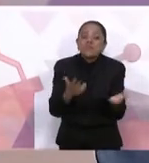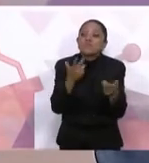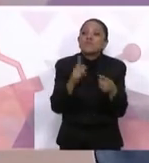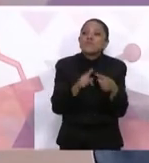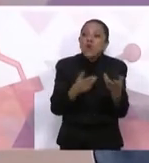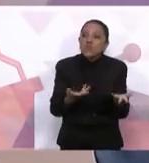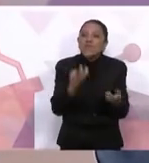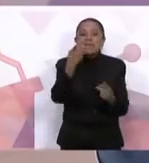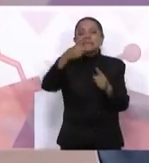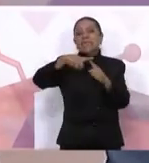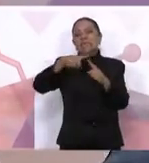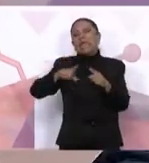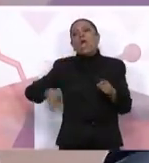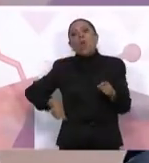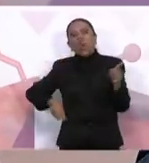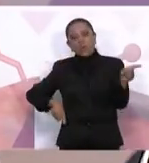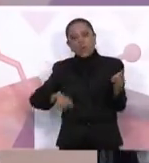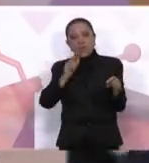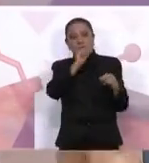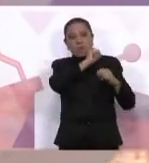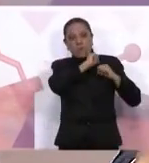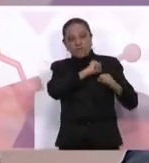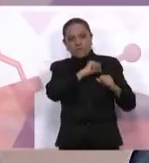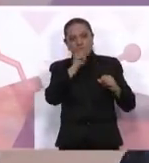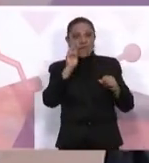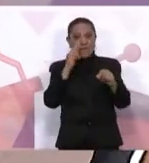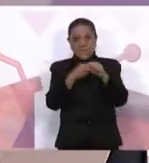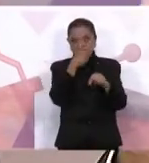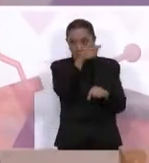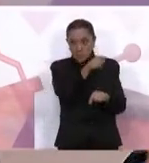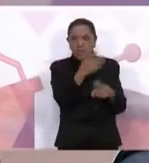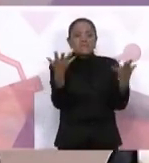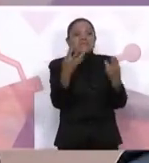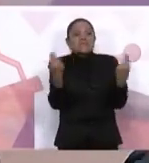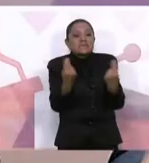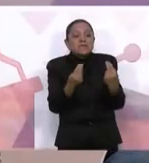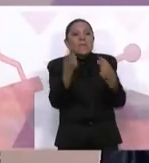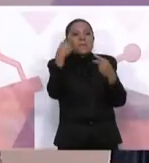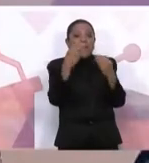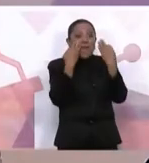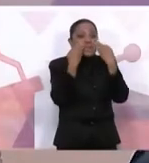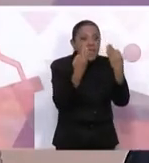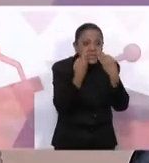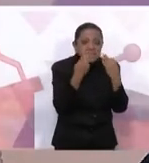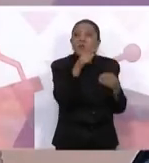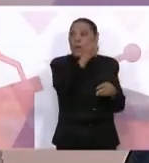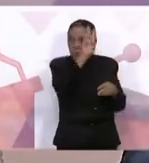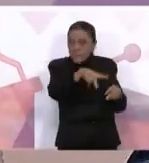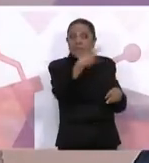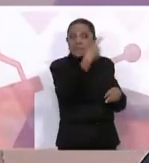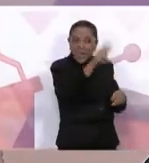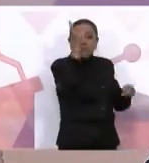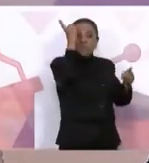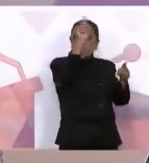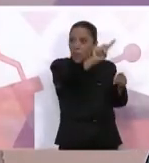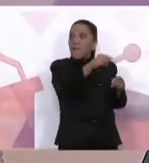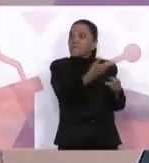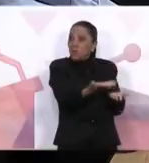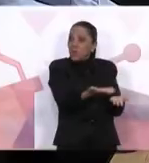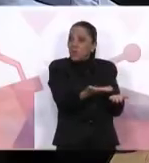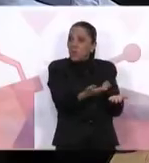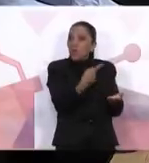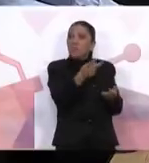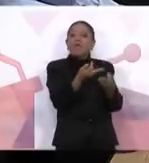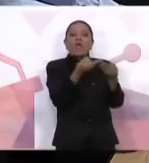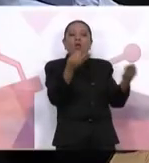hacer lo necesario para que a través de testigos o de otra alternativa podamos darle certeza de su propiedad a quien la perdió